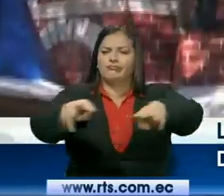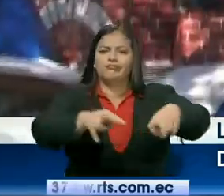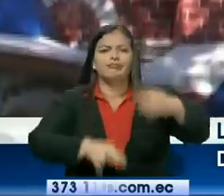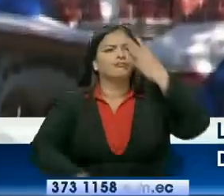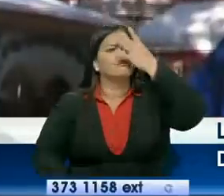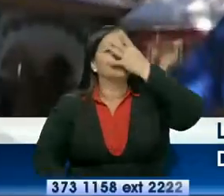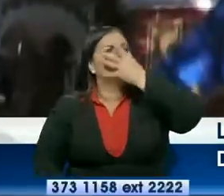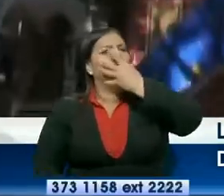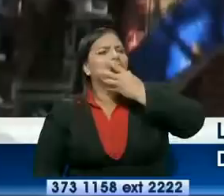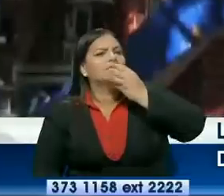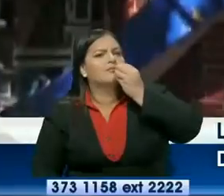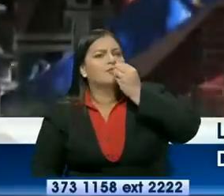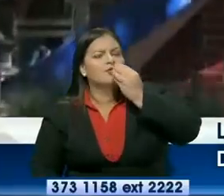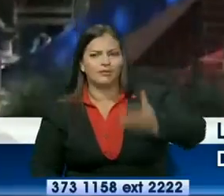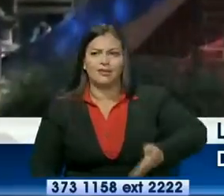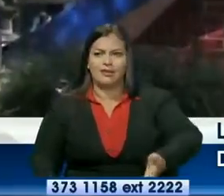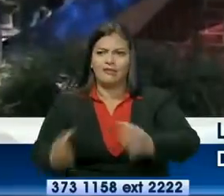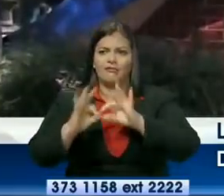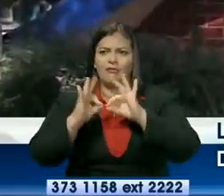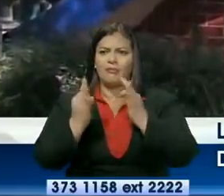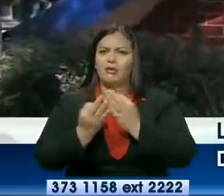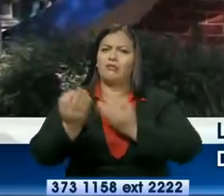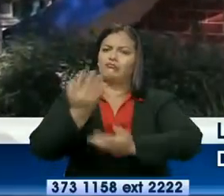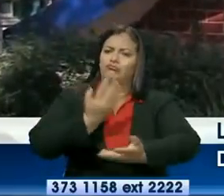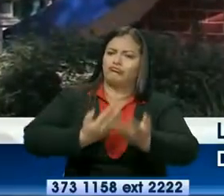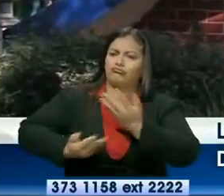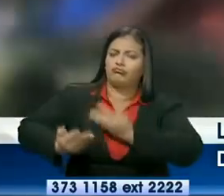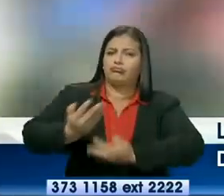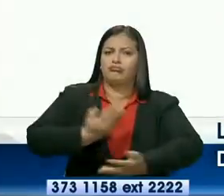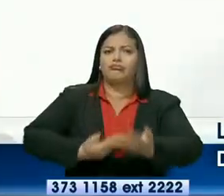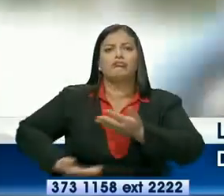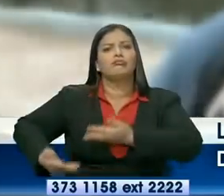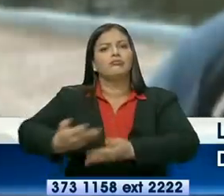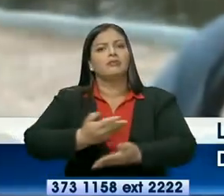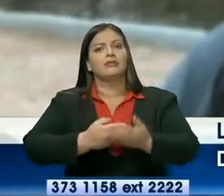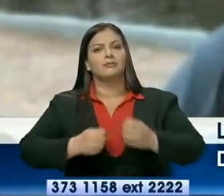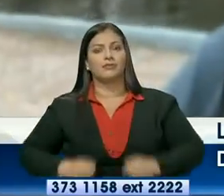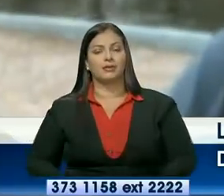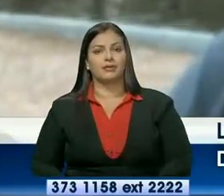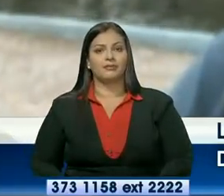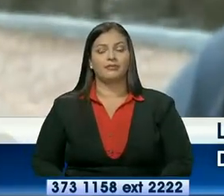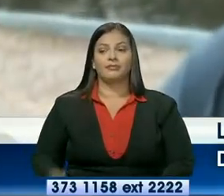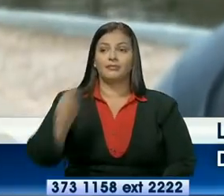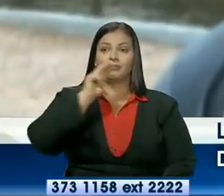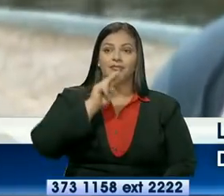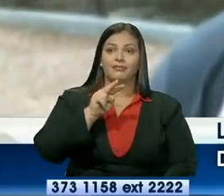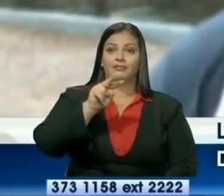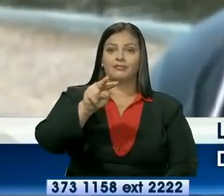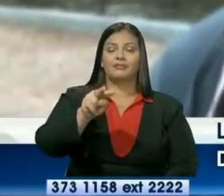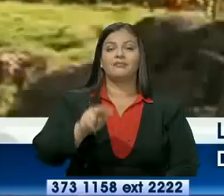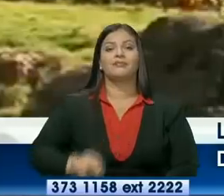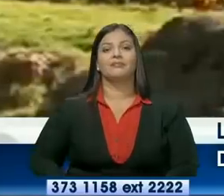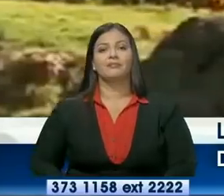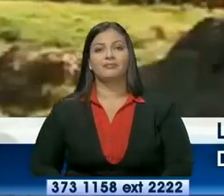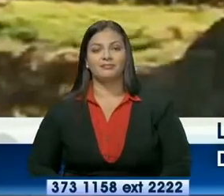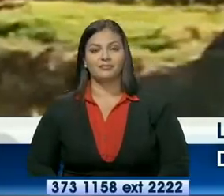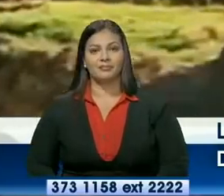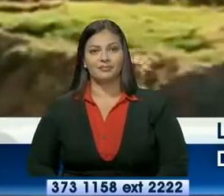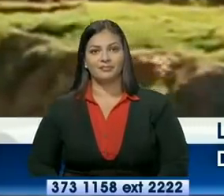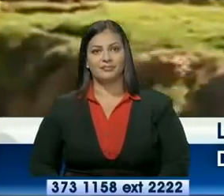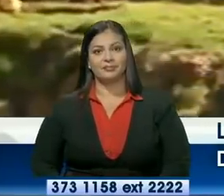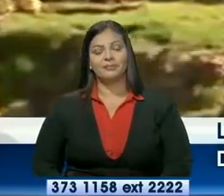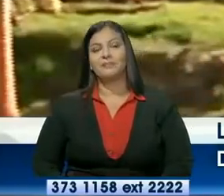tienen son réplicas y yo creo que eso es lo más atractivo que tiene el Parque Recreacional Jipiro. El Valle